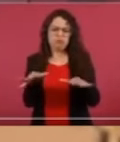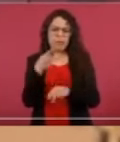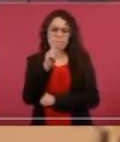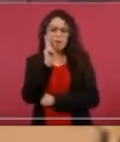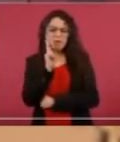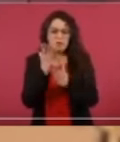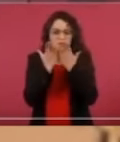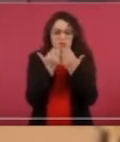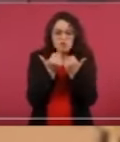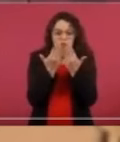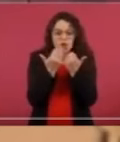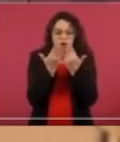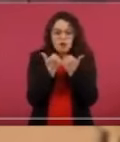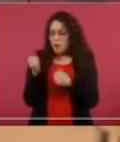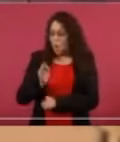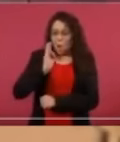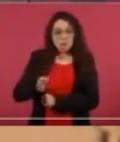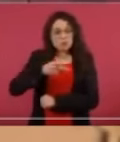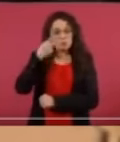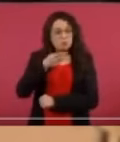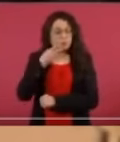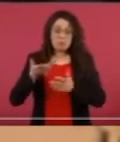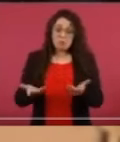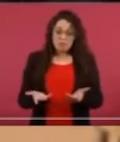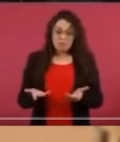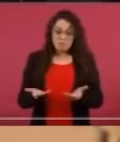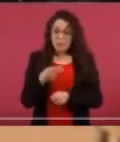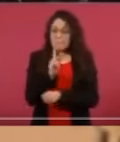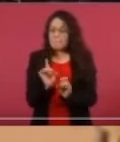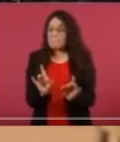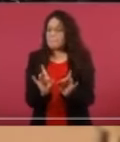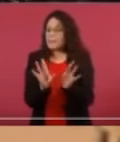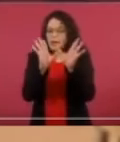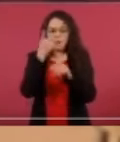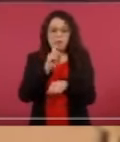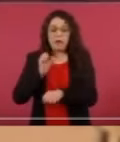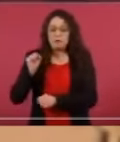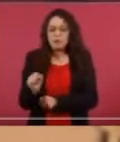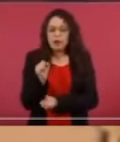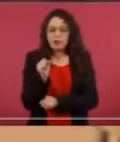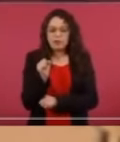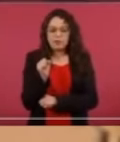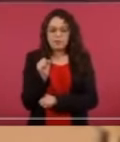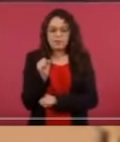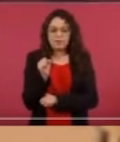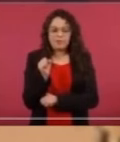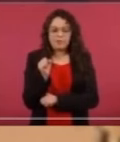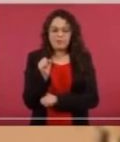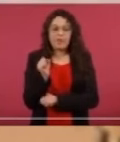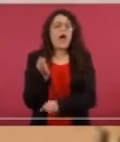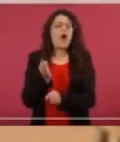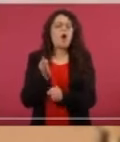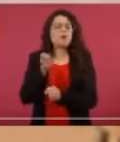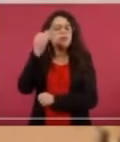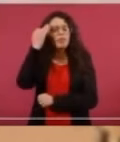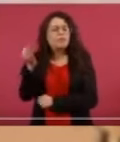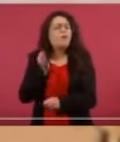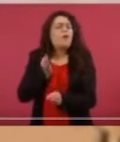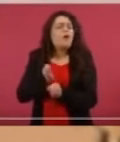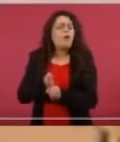pruebas nada más de pura casualidad en estos momentos no y qué nos